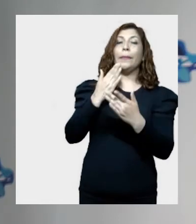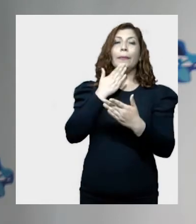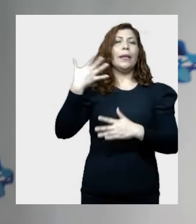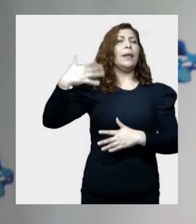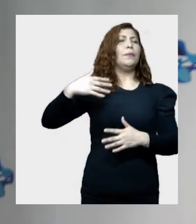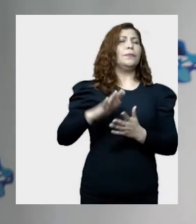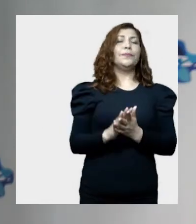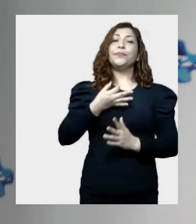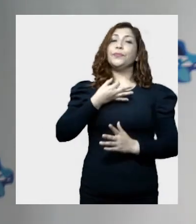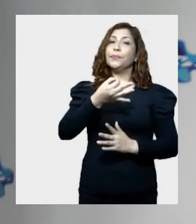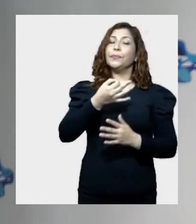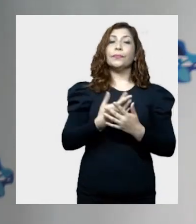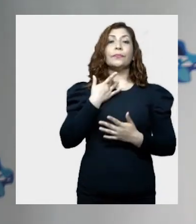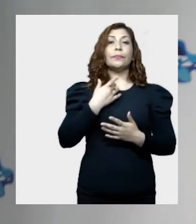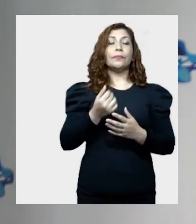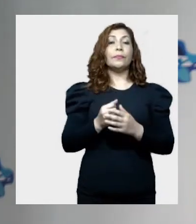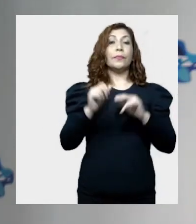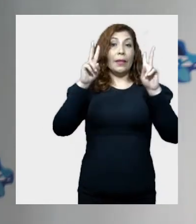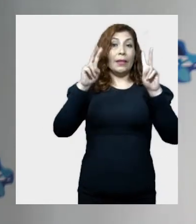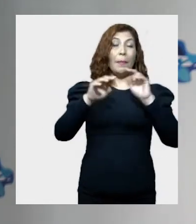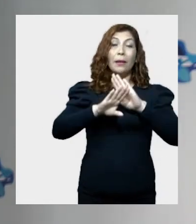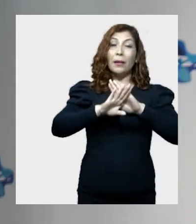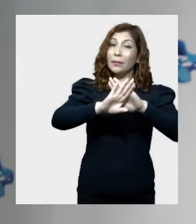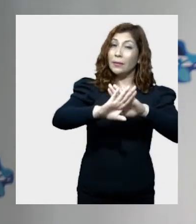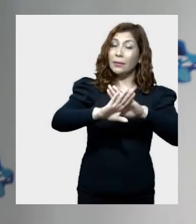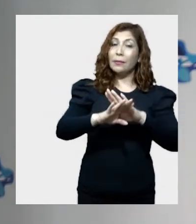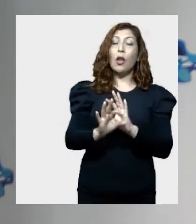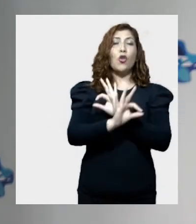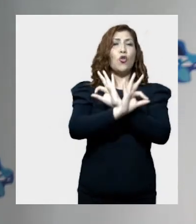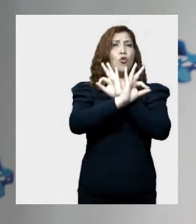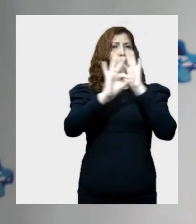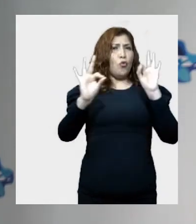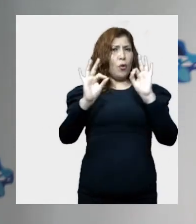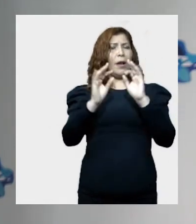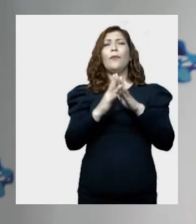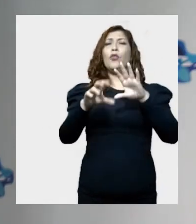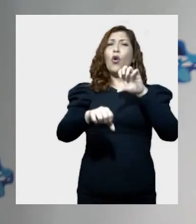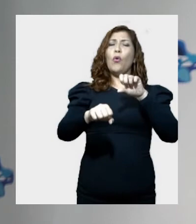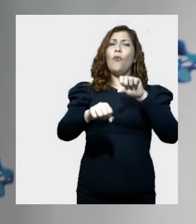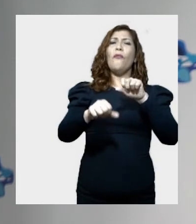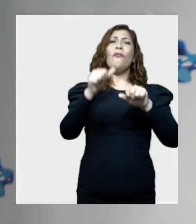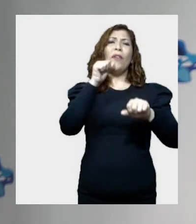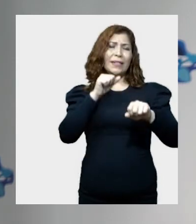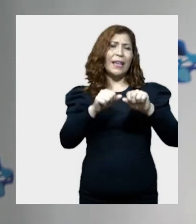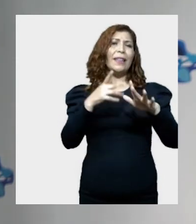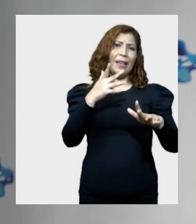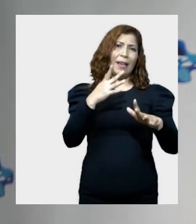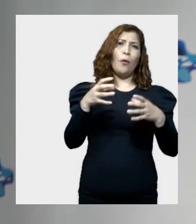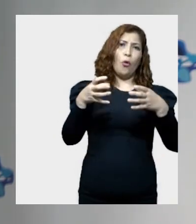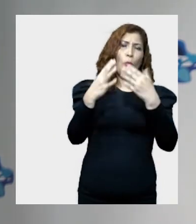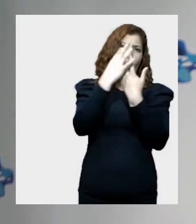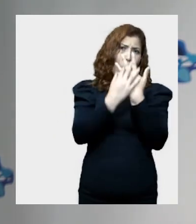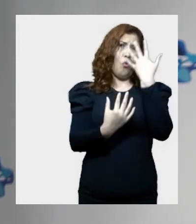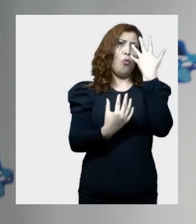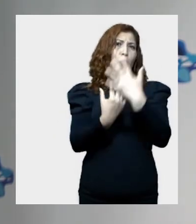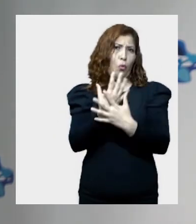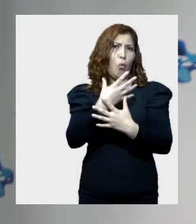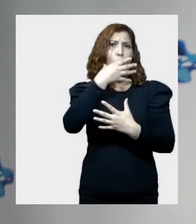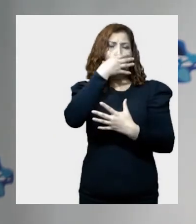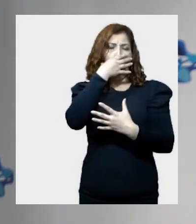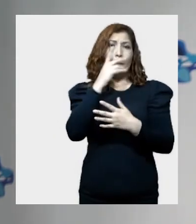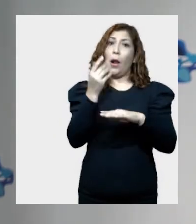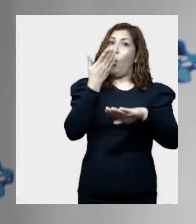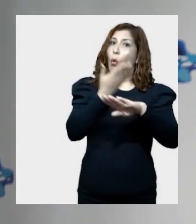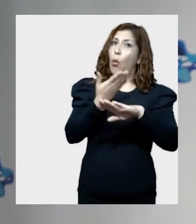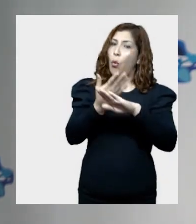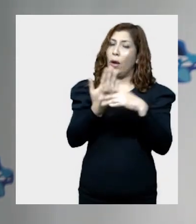importancia destacar que en materia preventiva nunca hubo quiebres de stock de elementos de equipo de protección personal, pese a la alta demanda